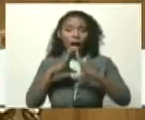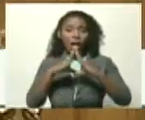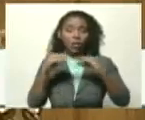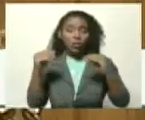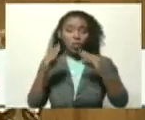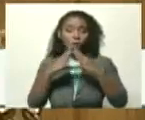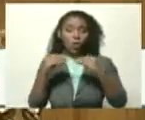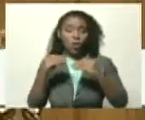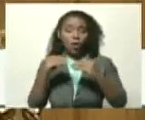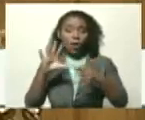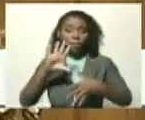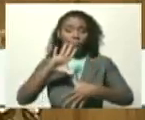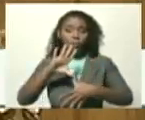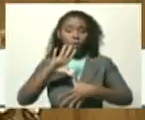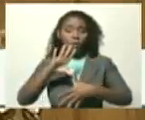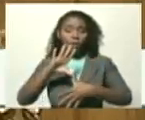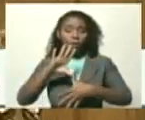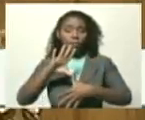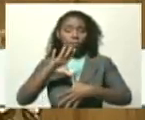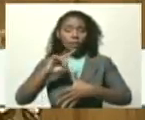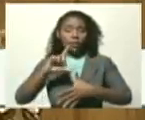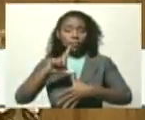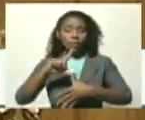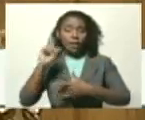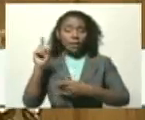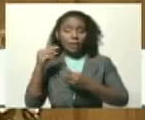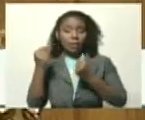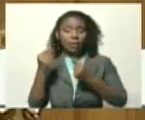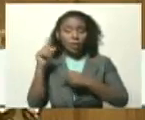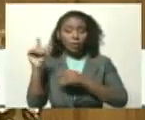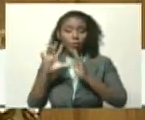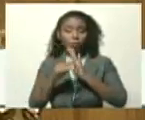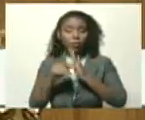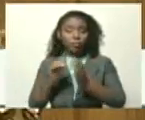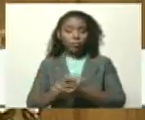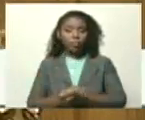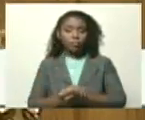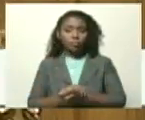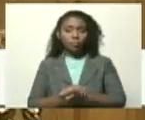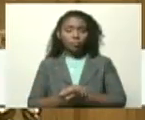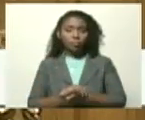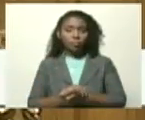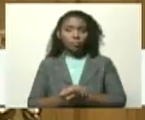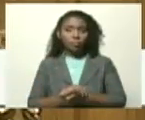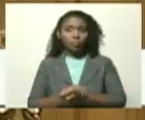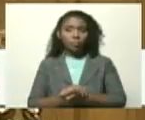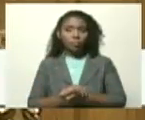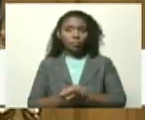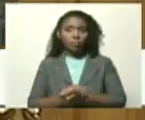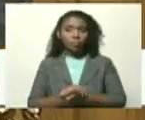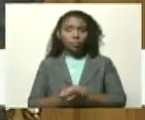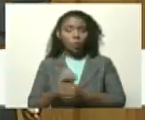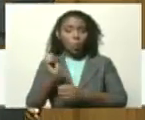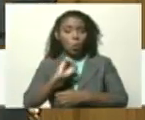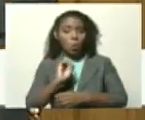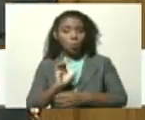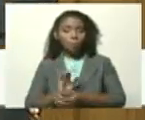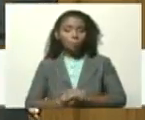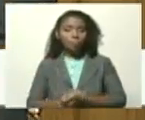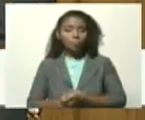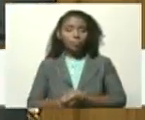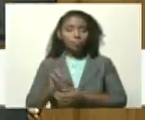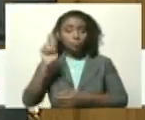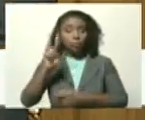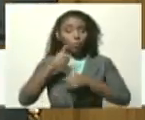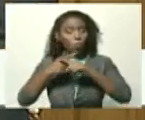toda América Latina y el Caribe con esa plata que esos ladrones se robaron. O, para utilizar